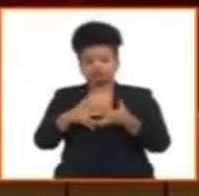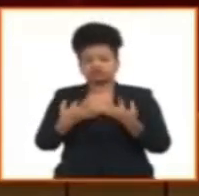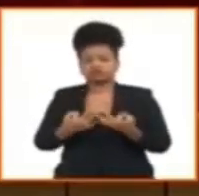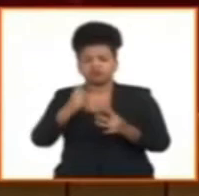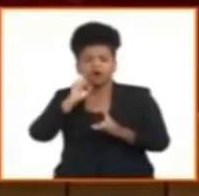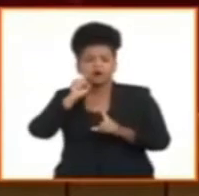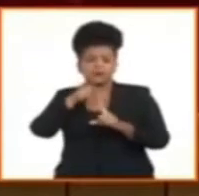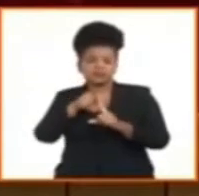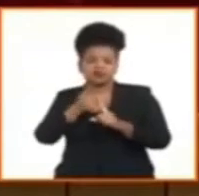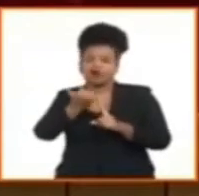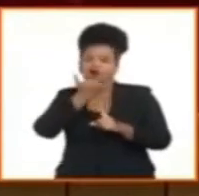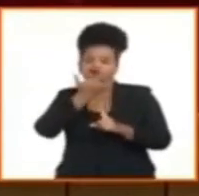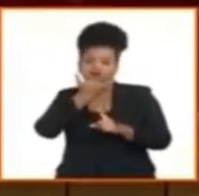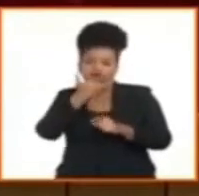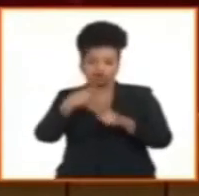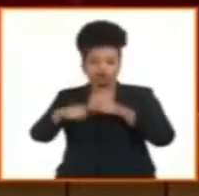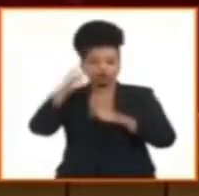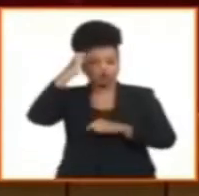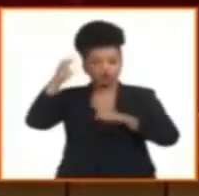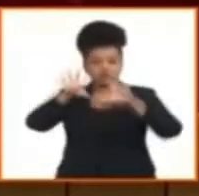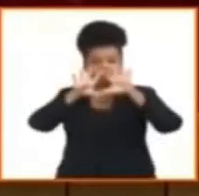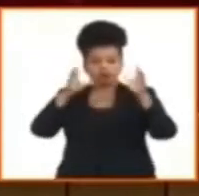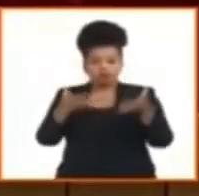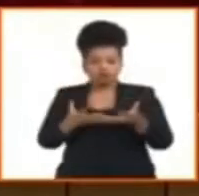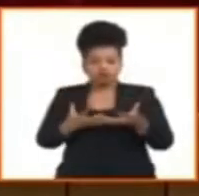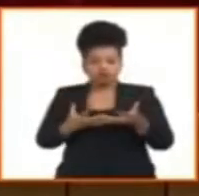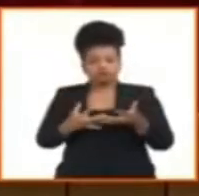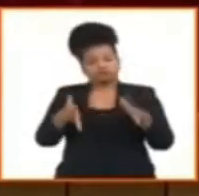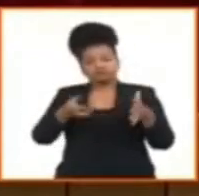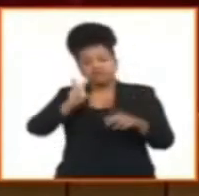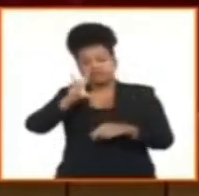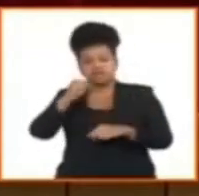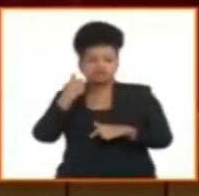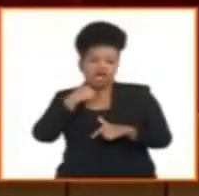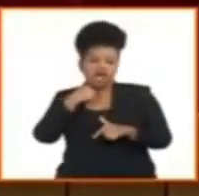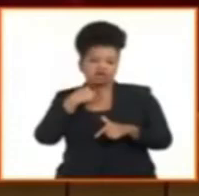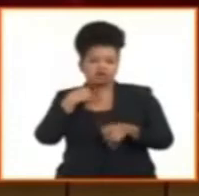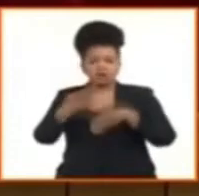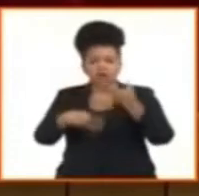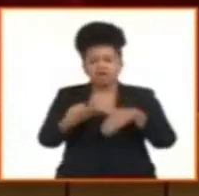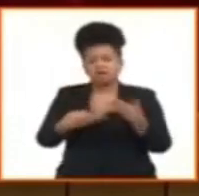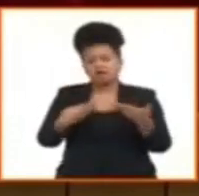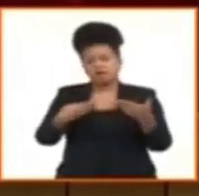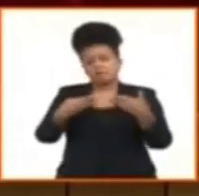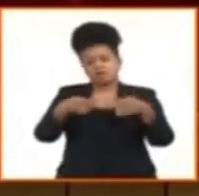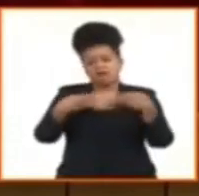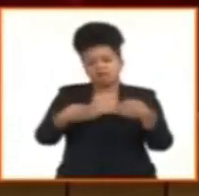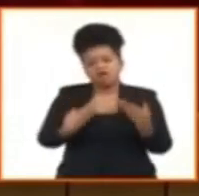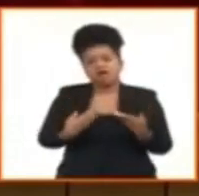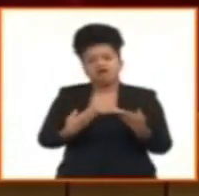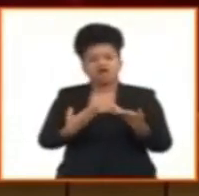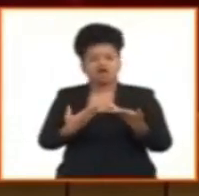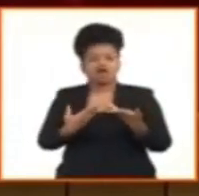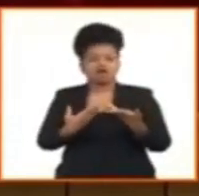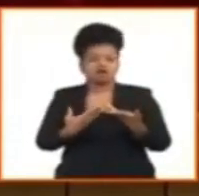otros gobiernos en todo el mundo. Solo en las últimas 3 décadas, en Panamá, Yugoslavia, Irak,